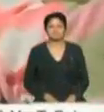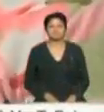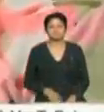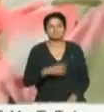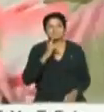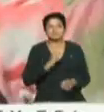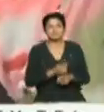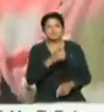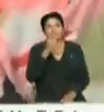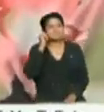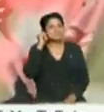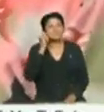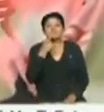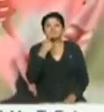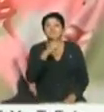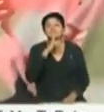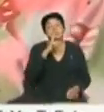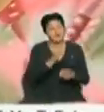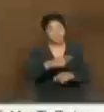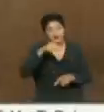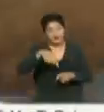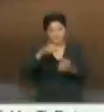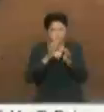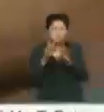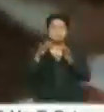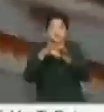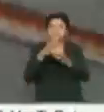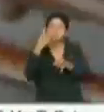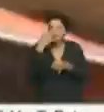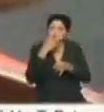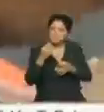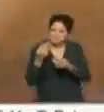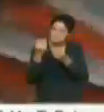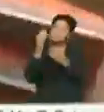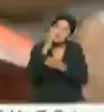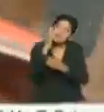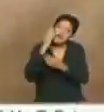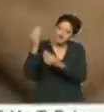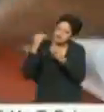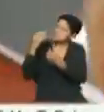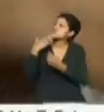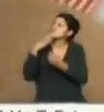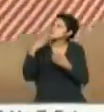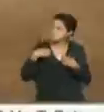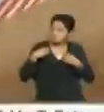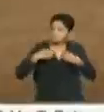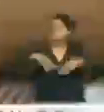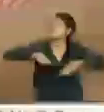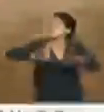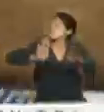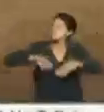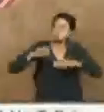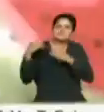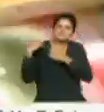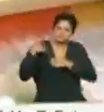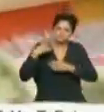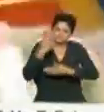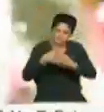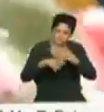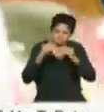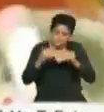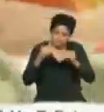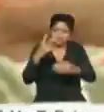tradicionales de Gunzanamá, porque viene pasando de madres a hijas. En Gunzanamá todos me conocen y entonces donde vienen